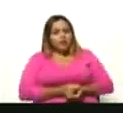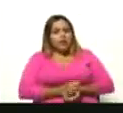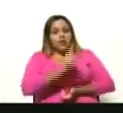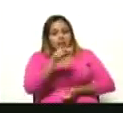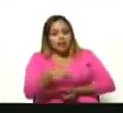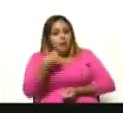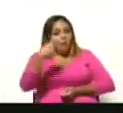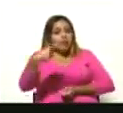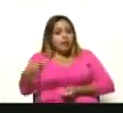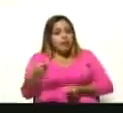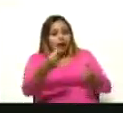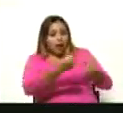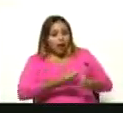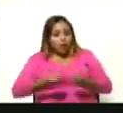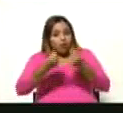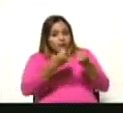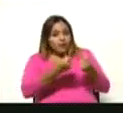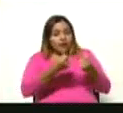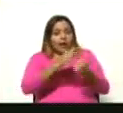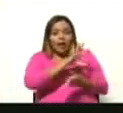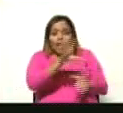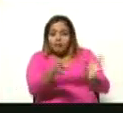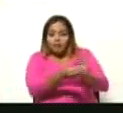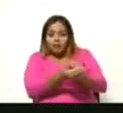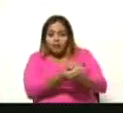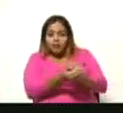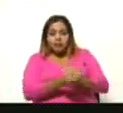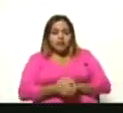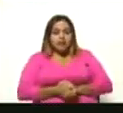con políticas económicas adoptadas en el